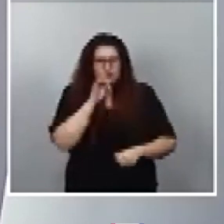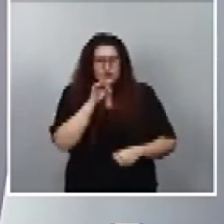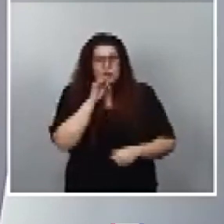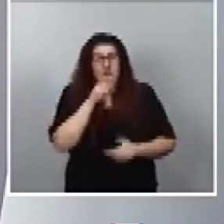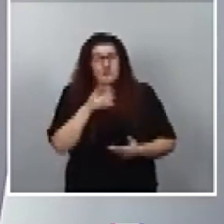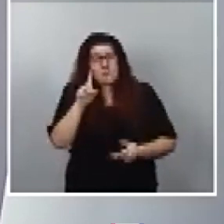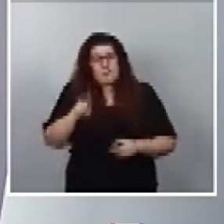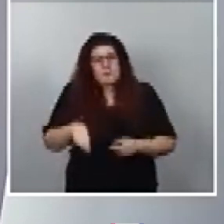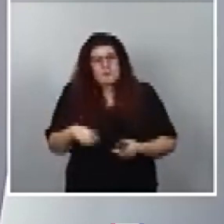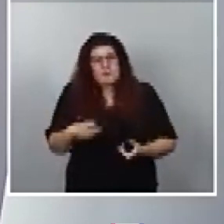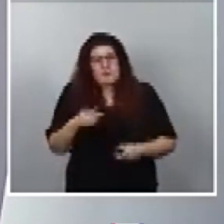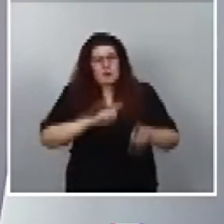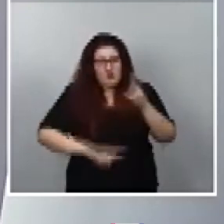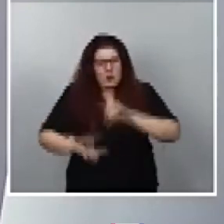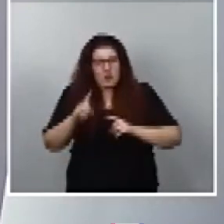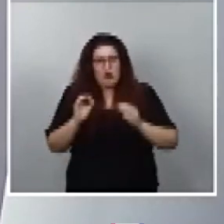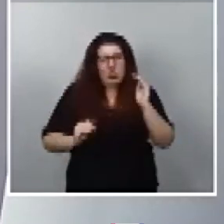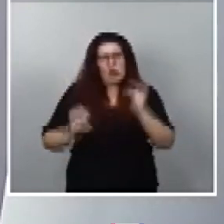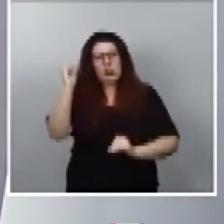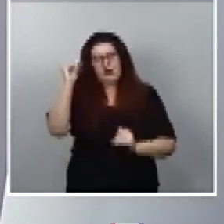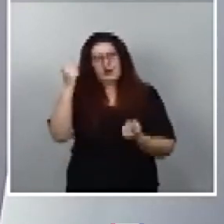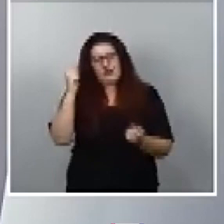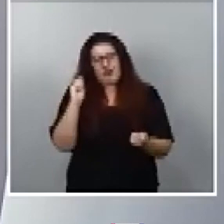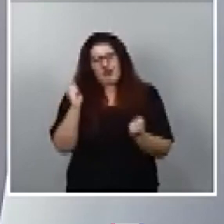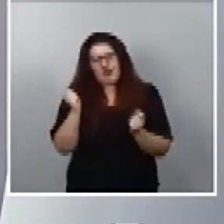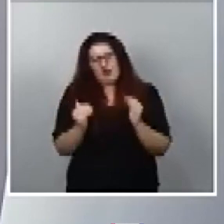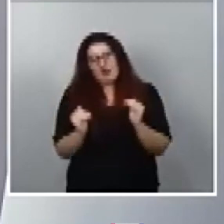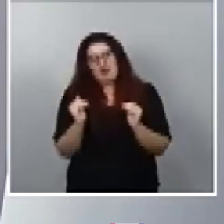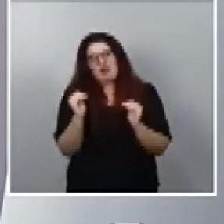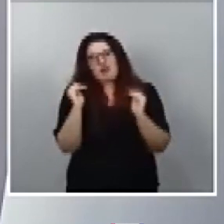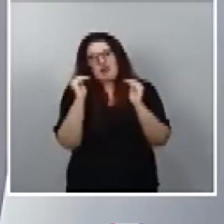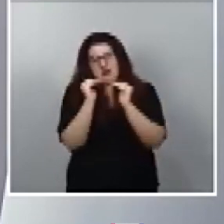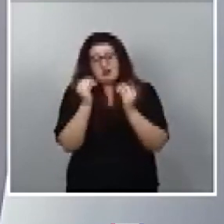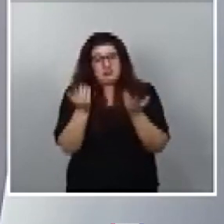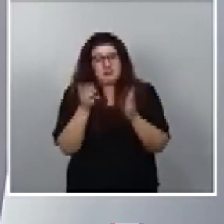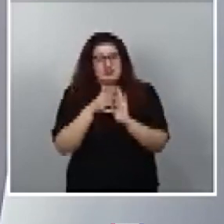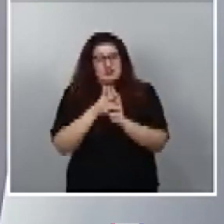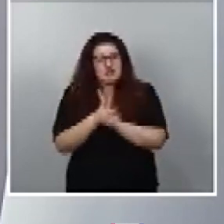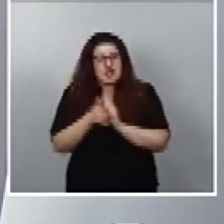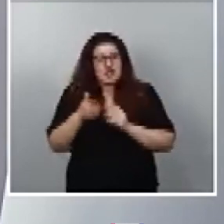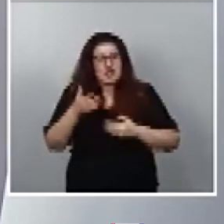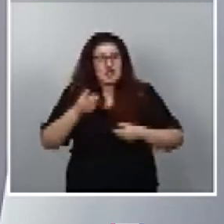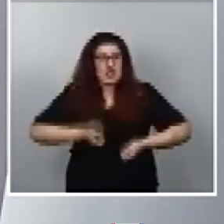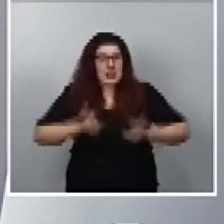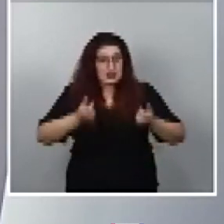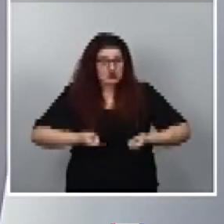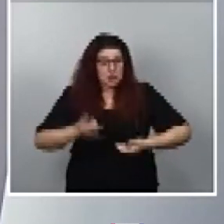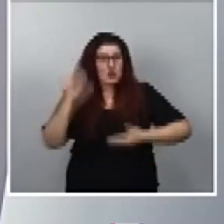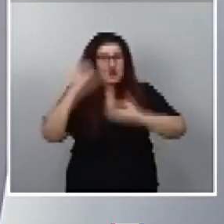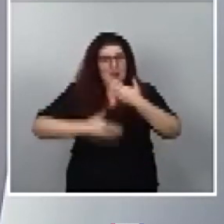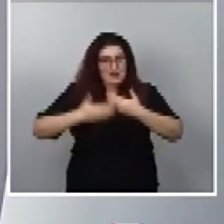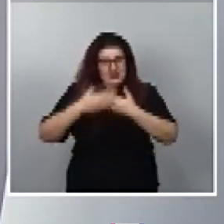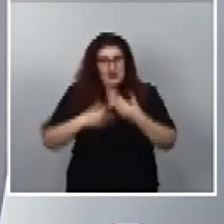todo dificultades desigualdades por corregir Por ese motivo el límite de gasto no financiero de